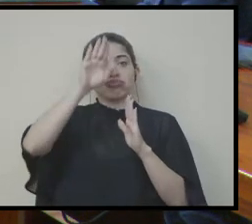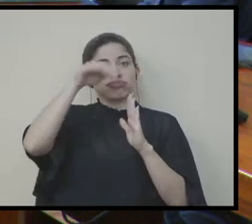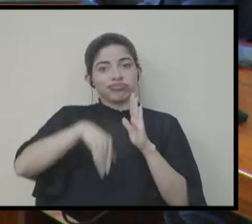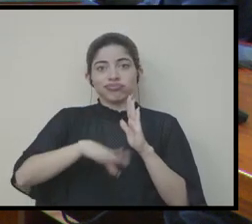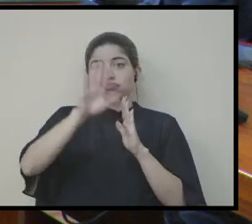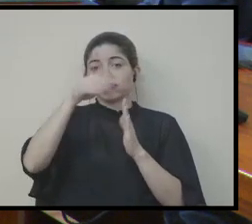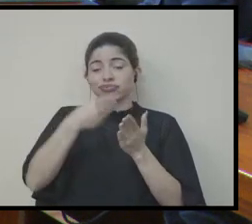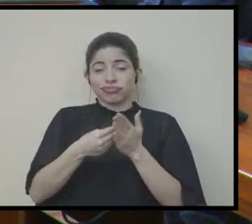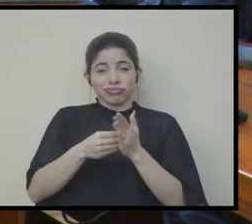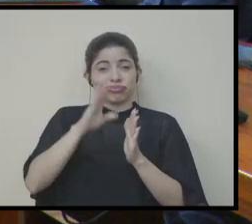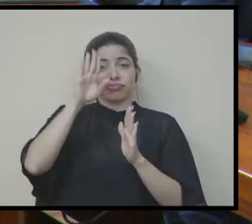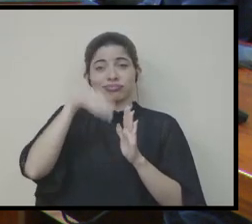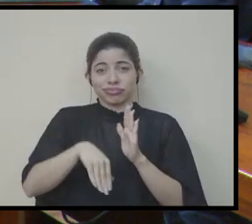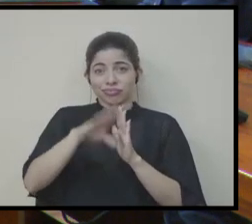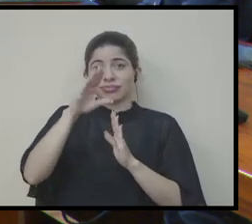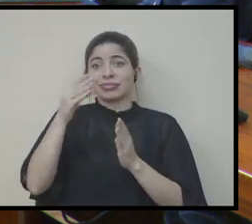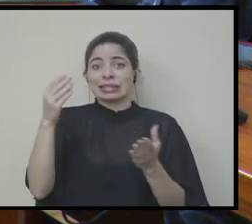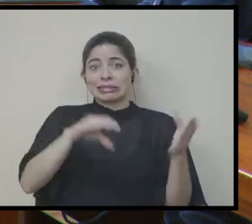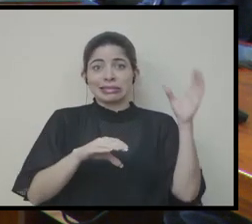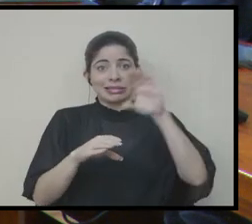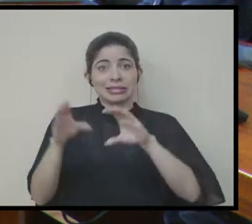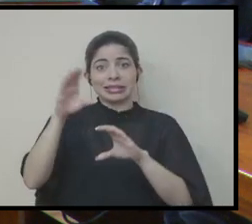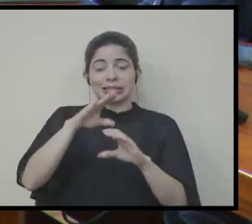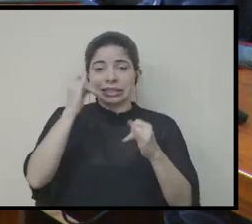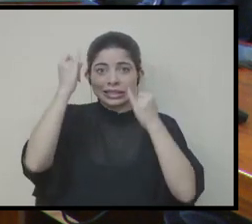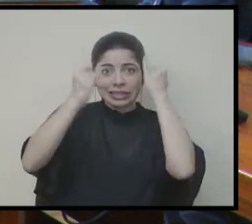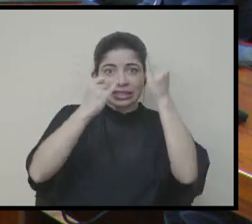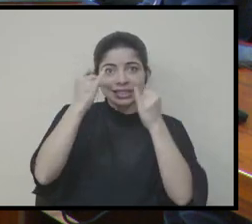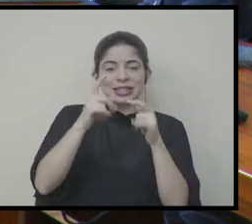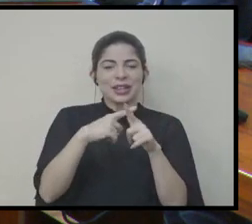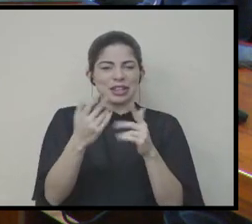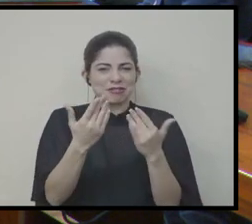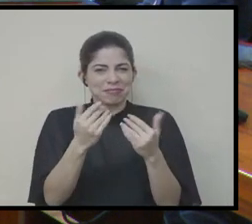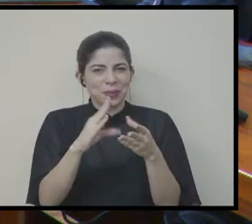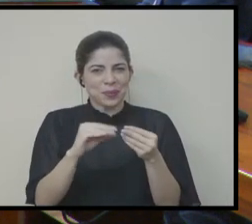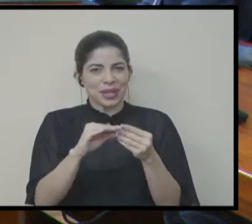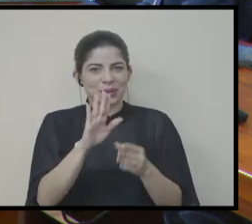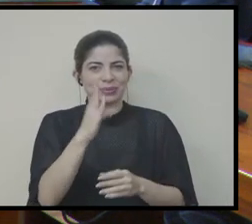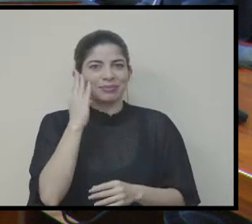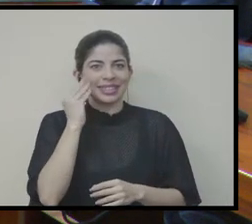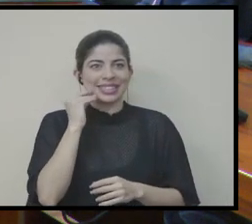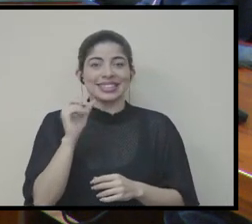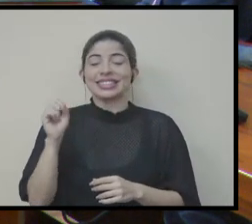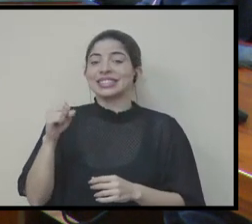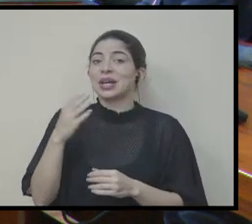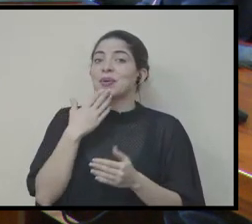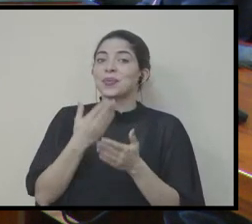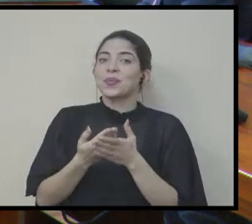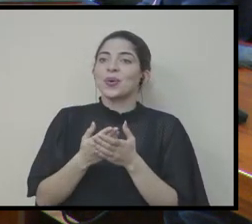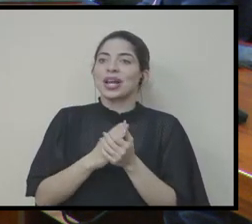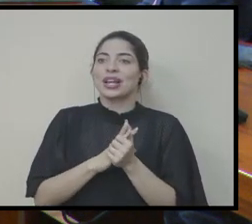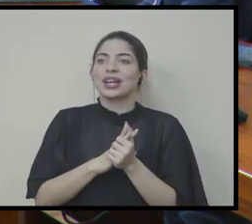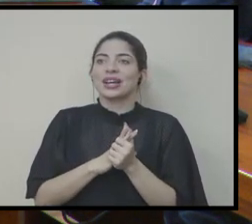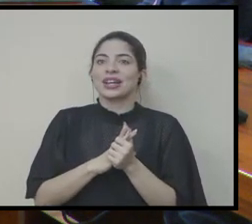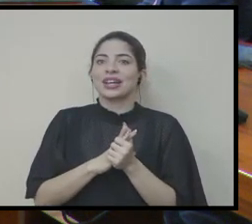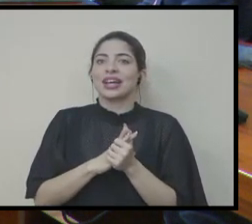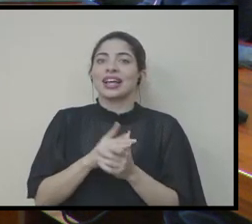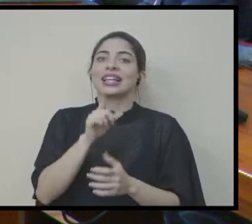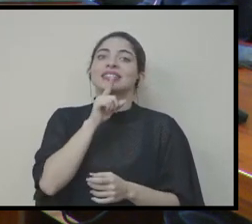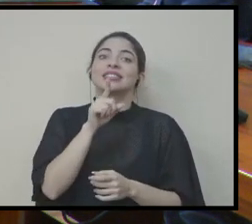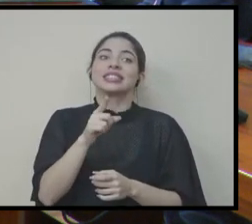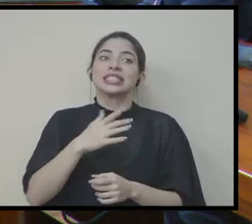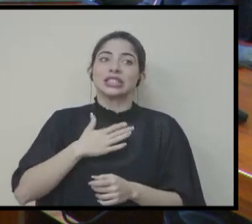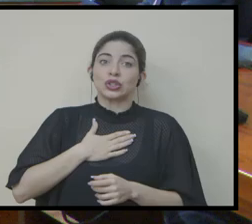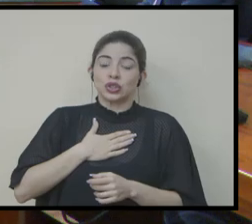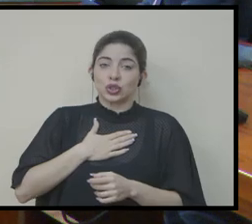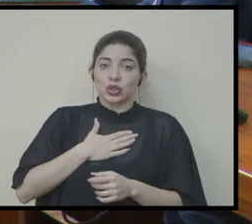de inversiones y reinvenciones. Cuéntenos un poquito su experiencia. Sí, bueno, en realidad